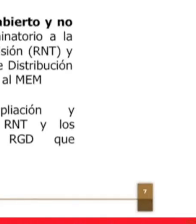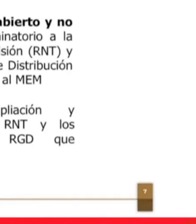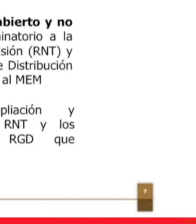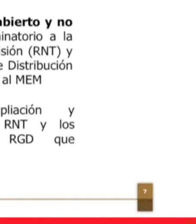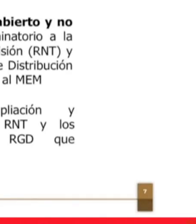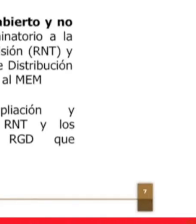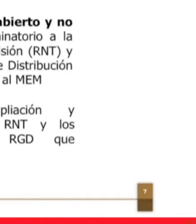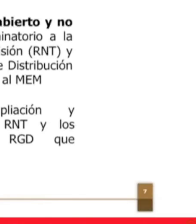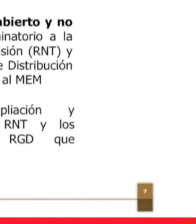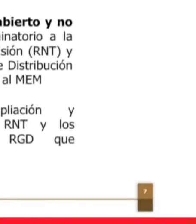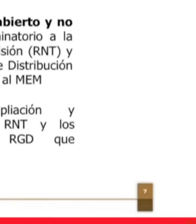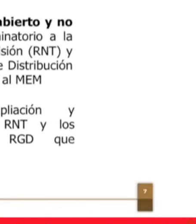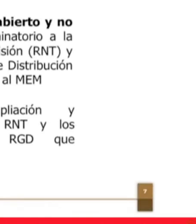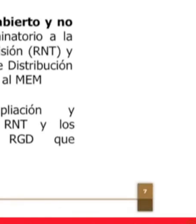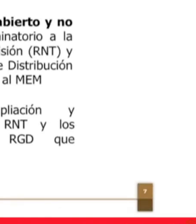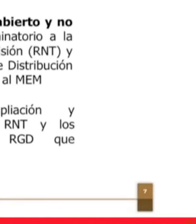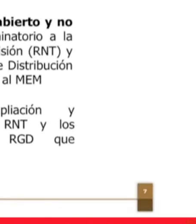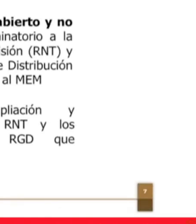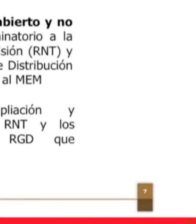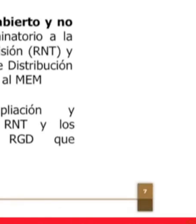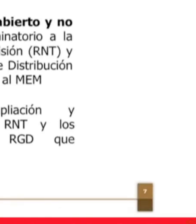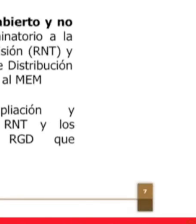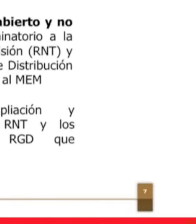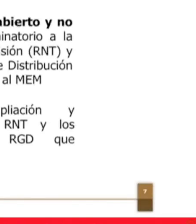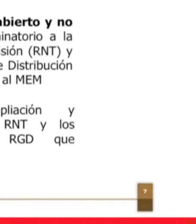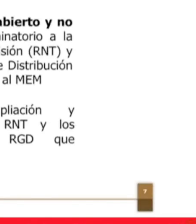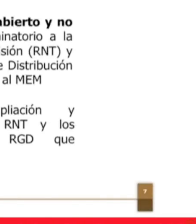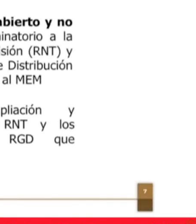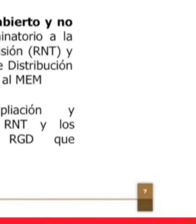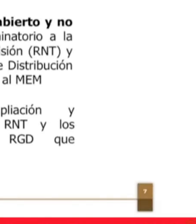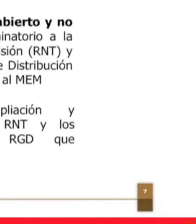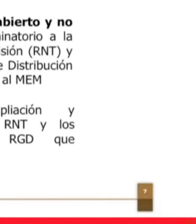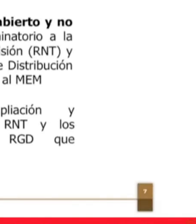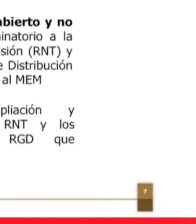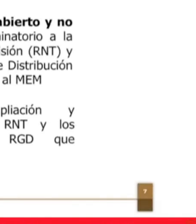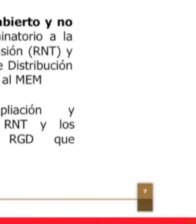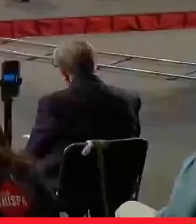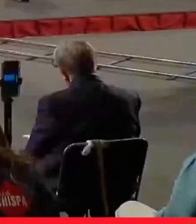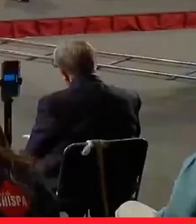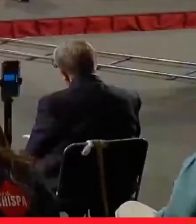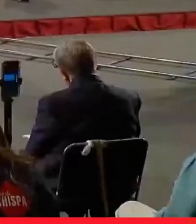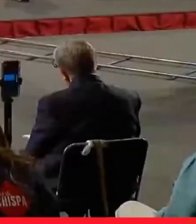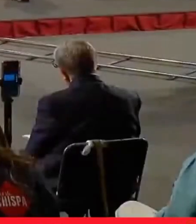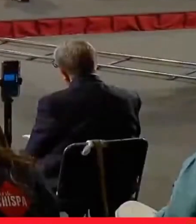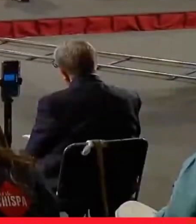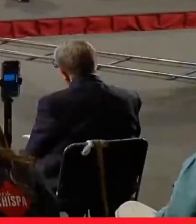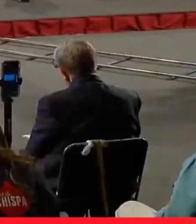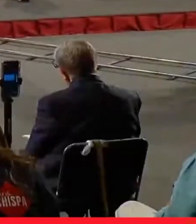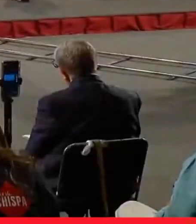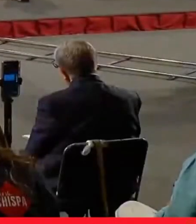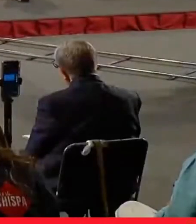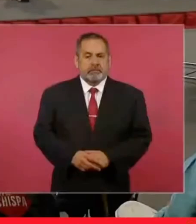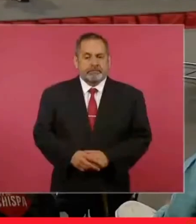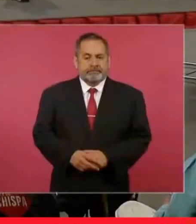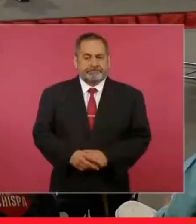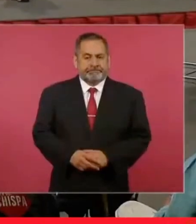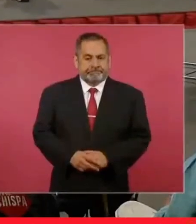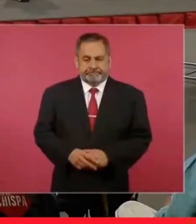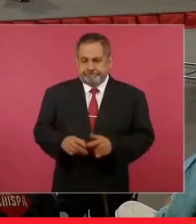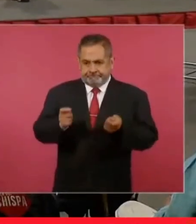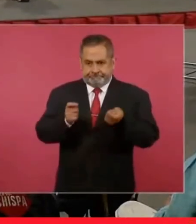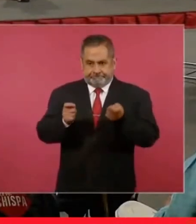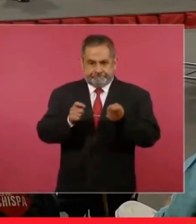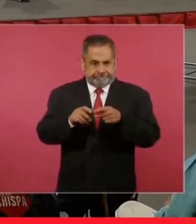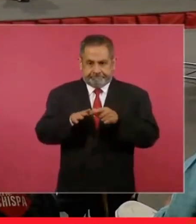cuenta el desarrollo del sistema y tratando de evitar perjuicios con la gente que ya está recibiendo